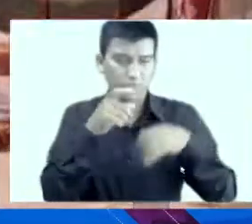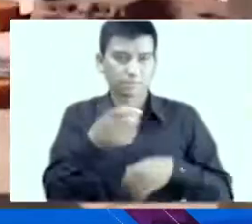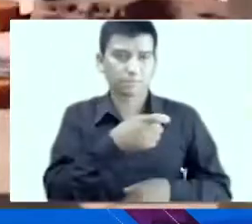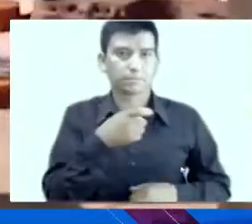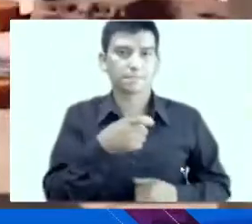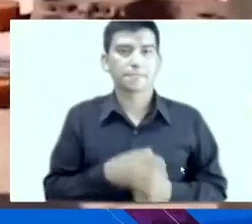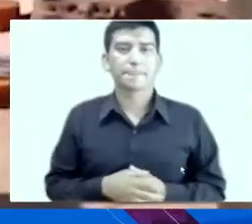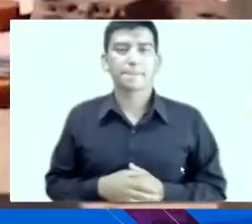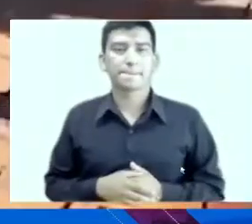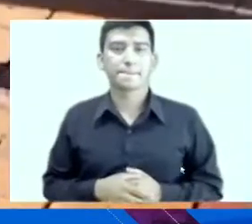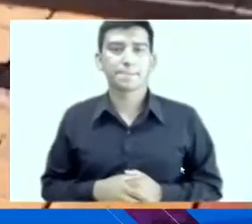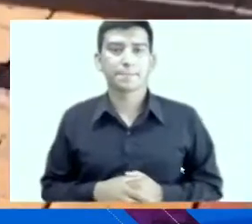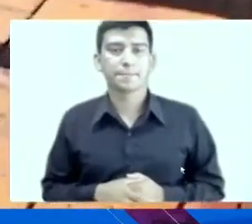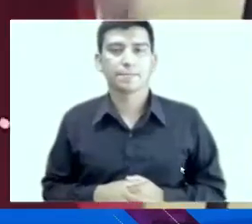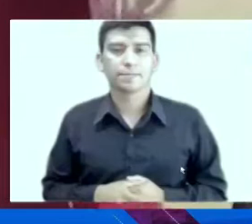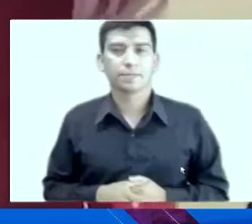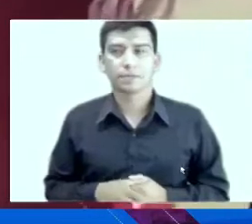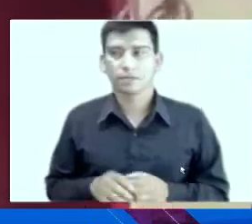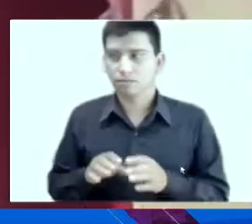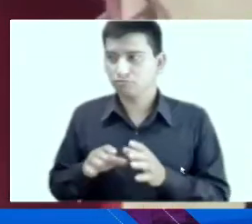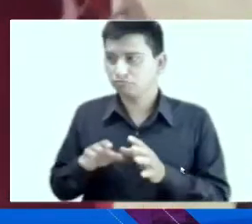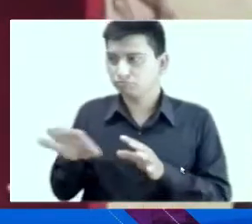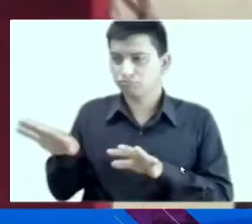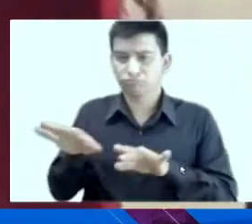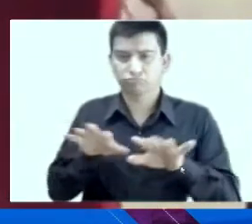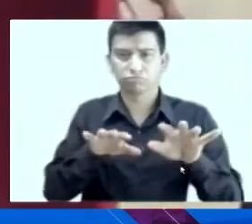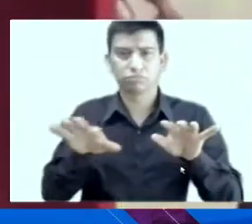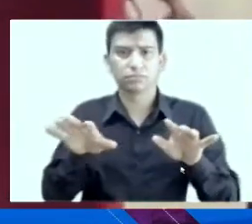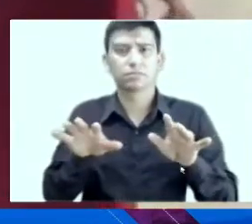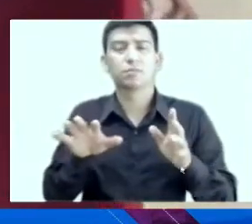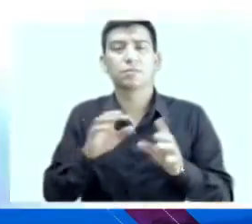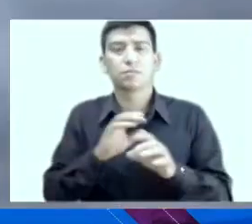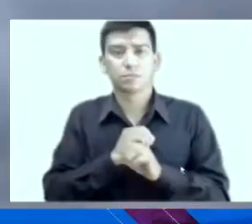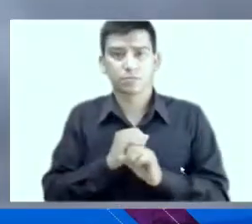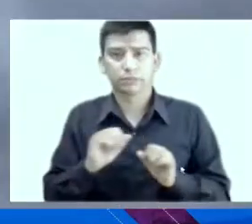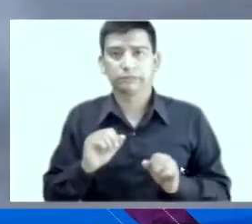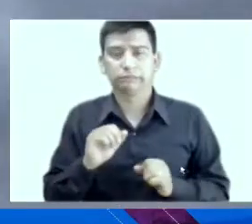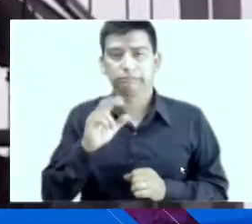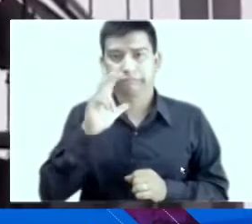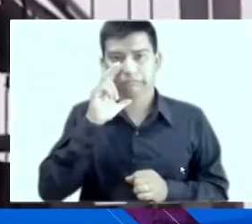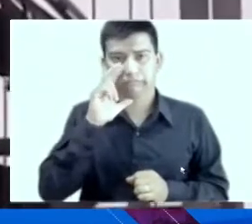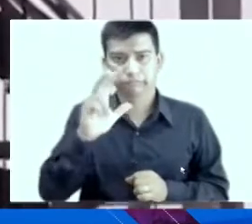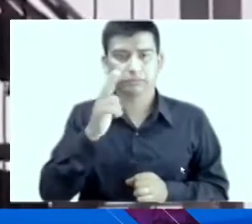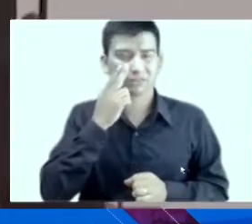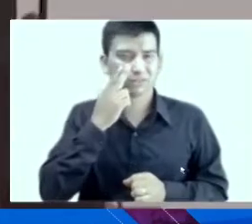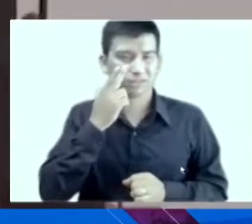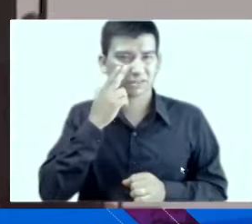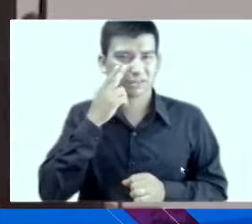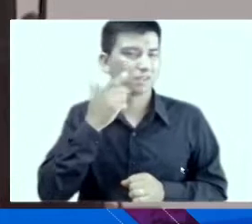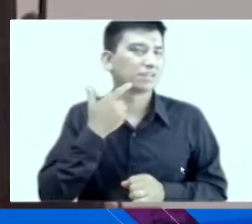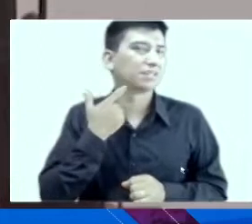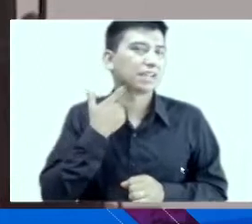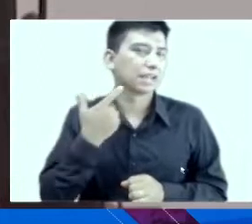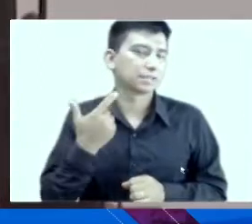estas tensiones escalen a un conflicto bélico, significaría que afectaría potencialmente la distribución o la logística